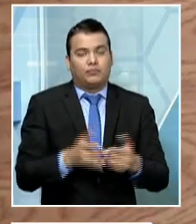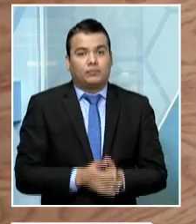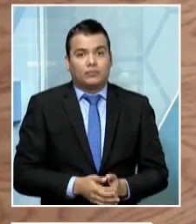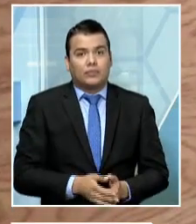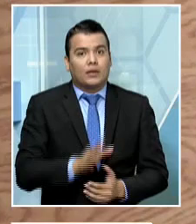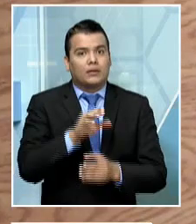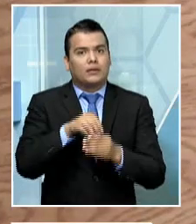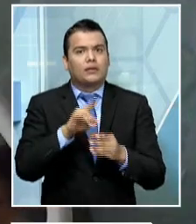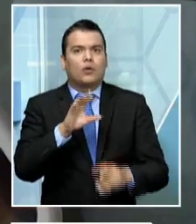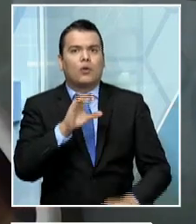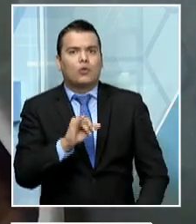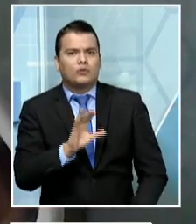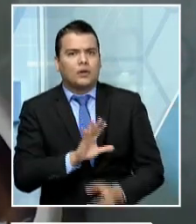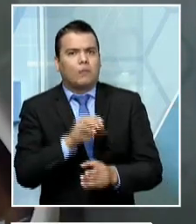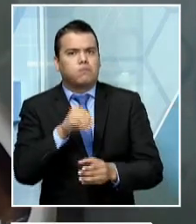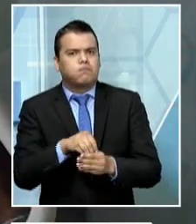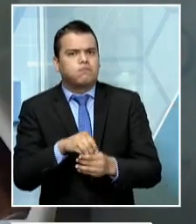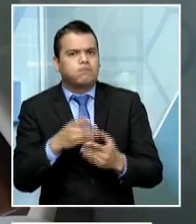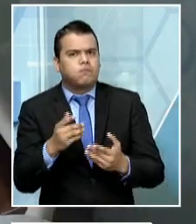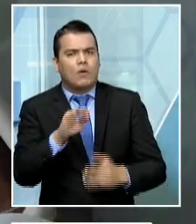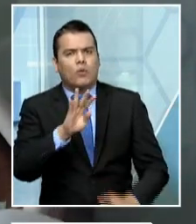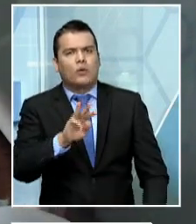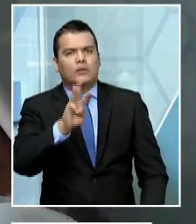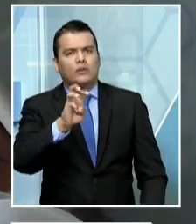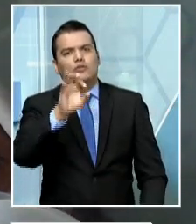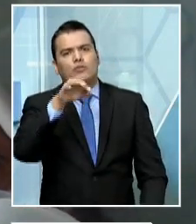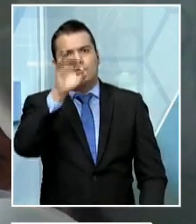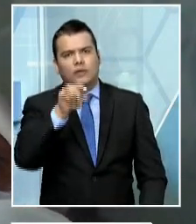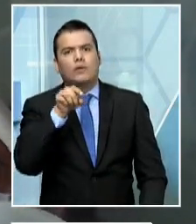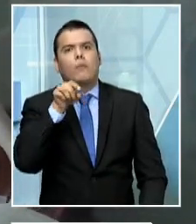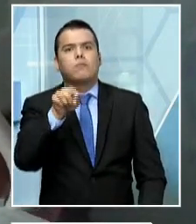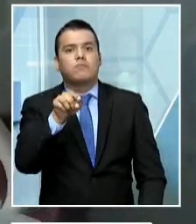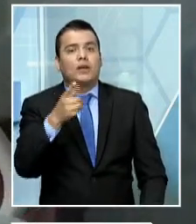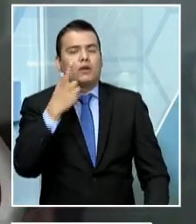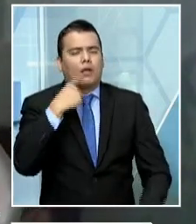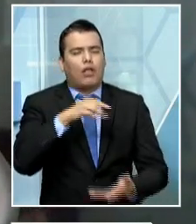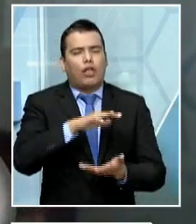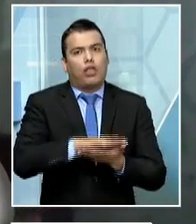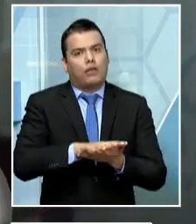ocupación de camas UCI del 48%, invitan a los ciudadanos a no bajar la guardia.